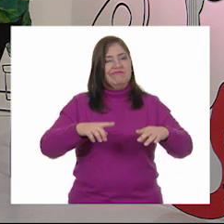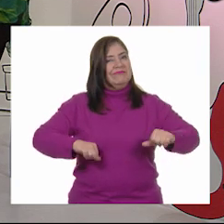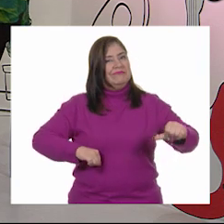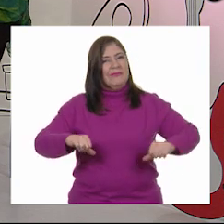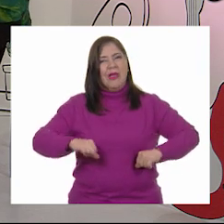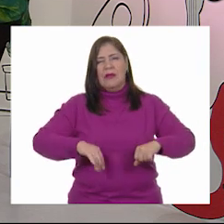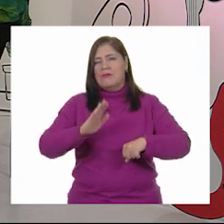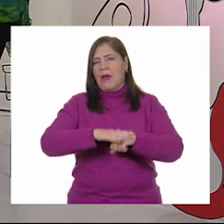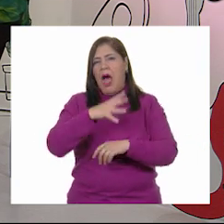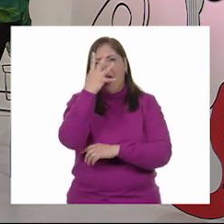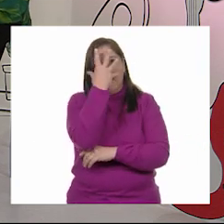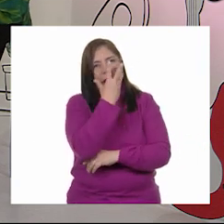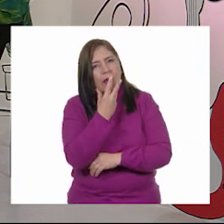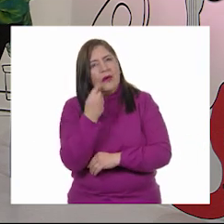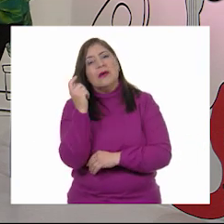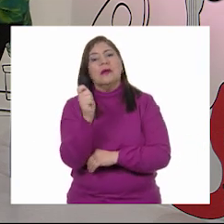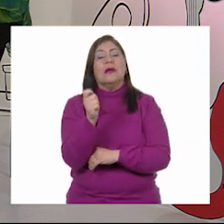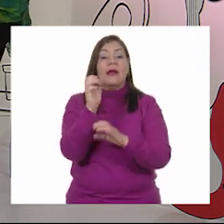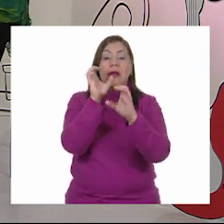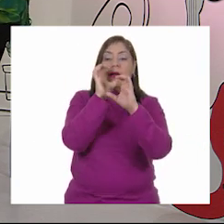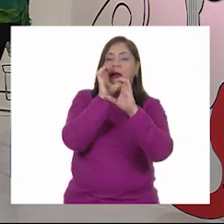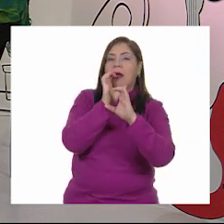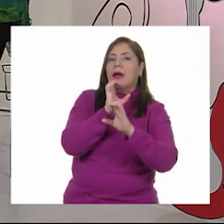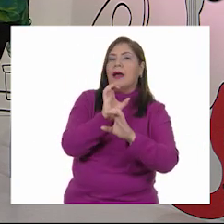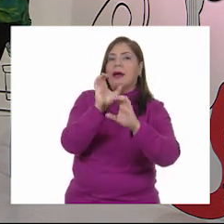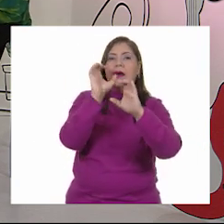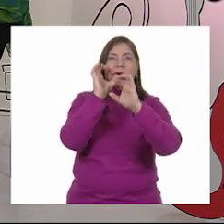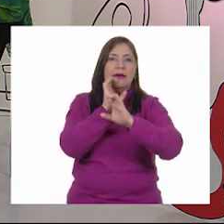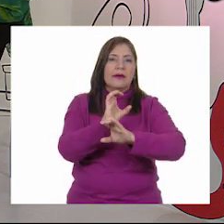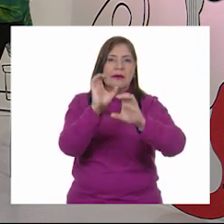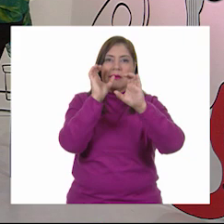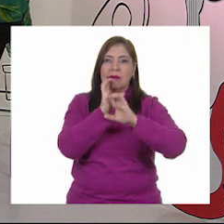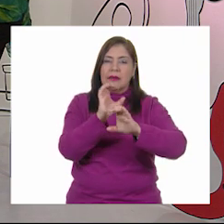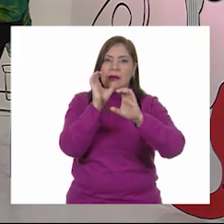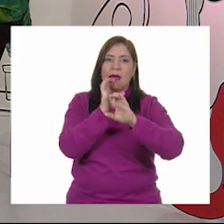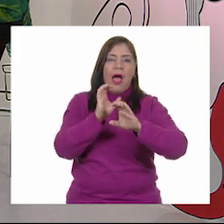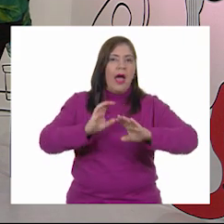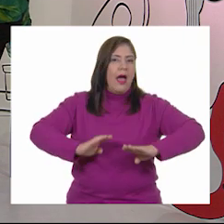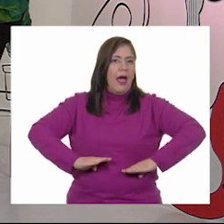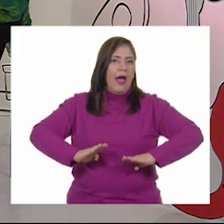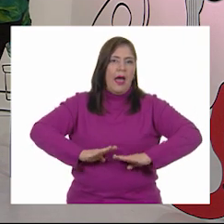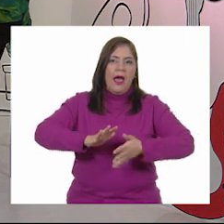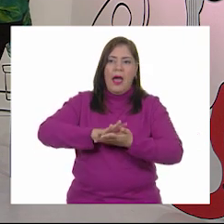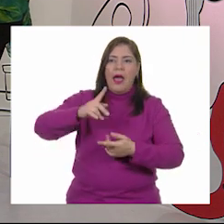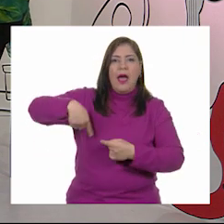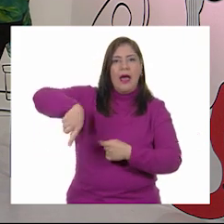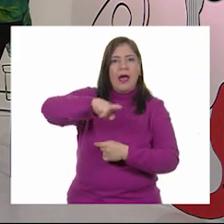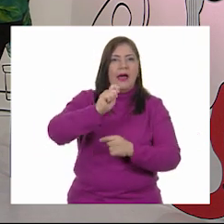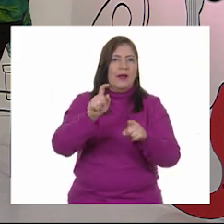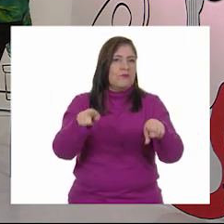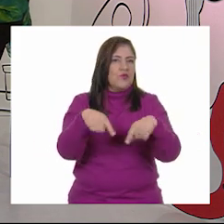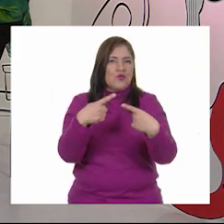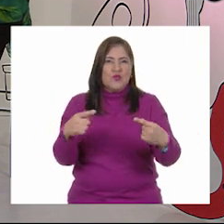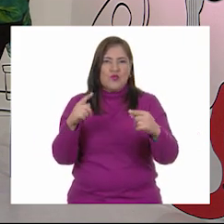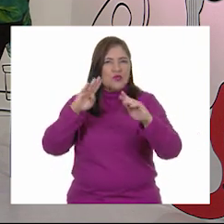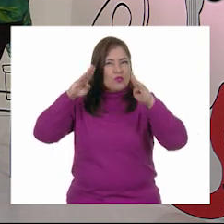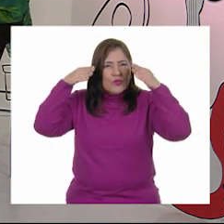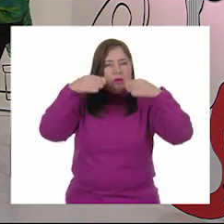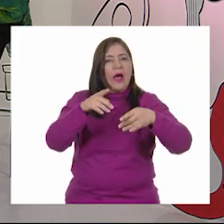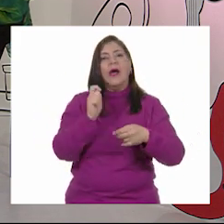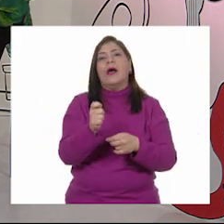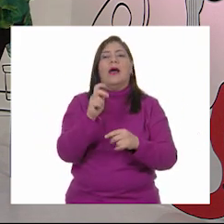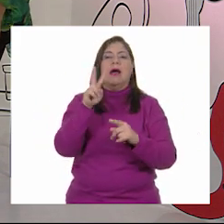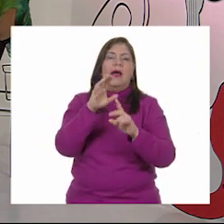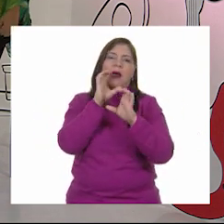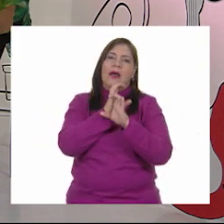Y cantar dentro del general de los músicos, yo pienso que es la privilegiada y es la más